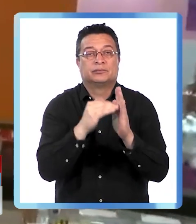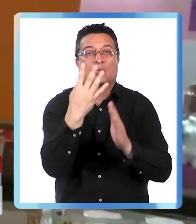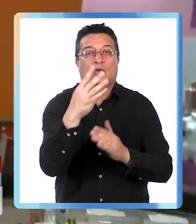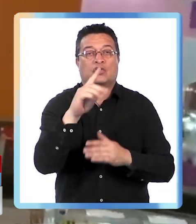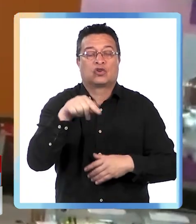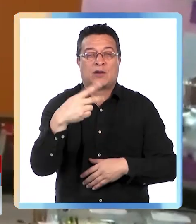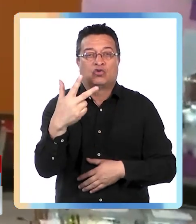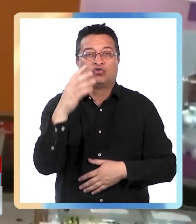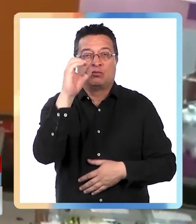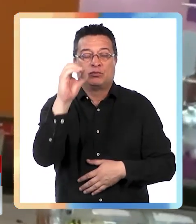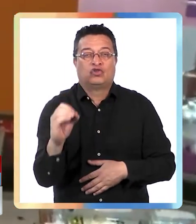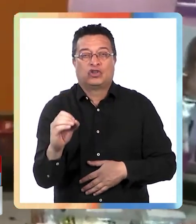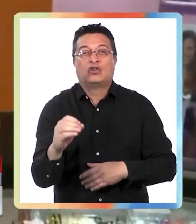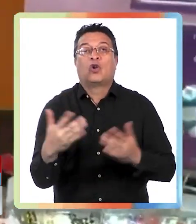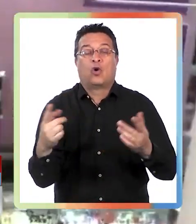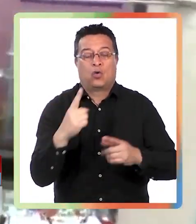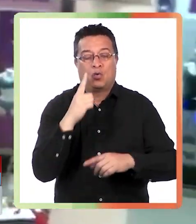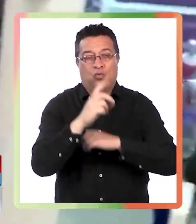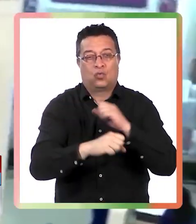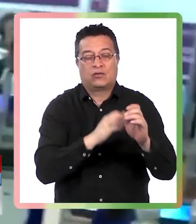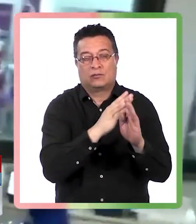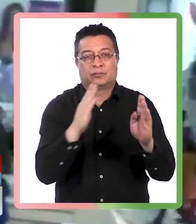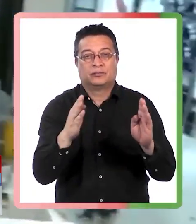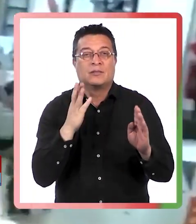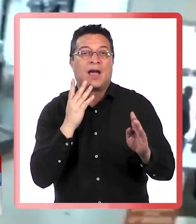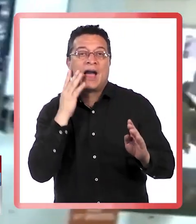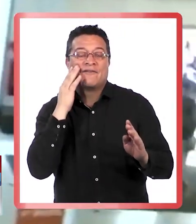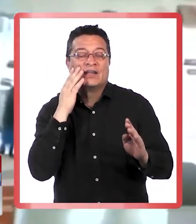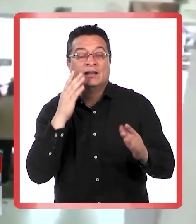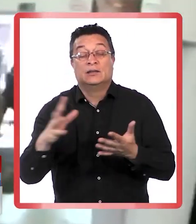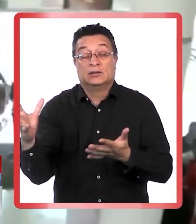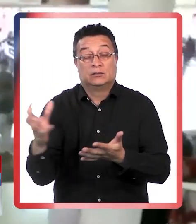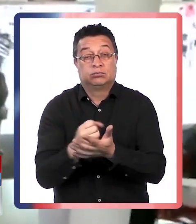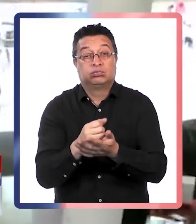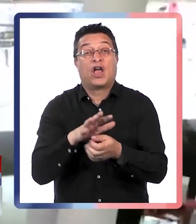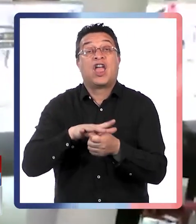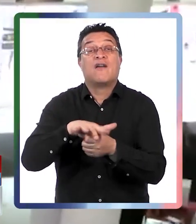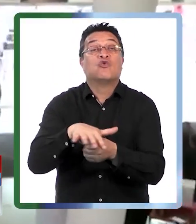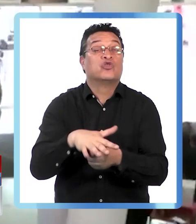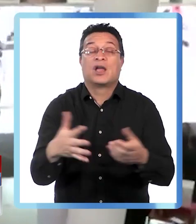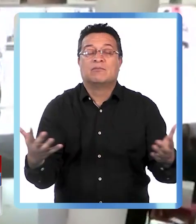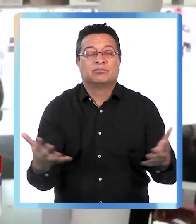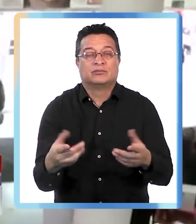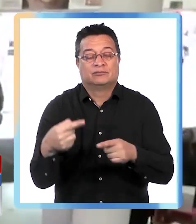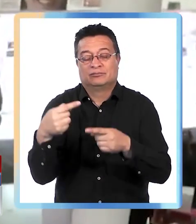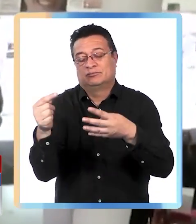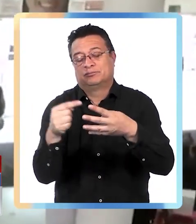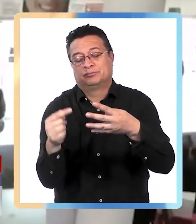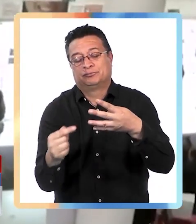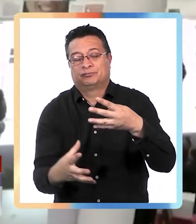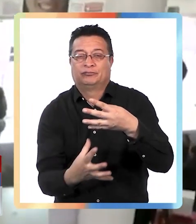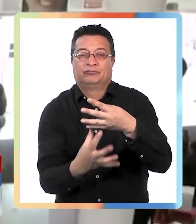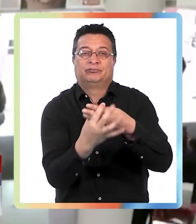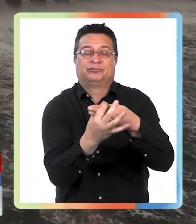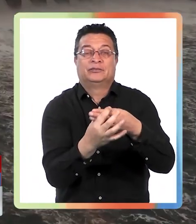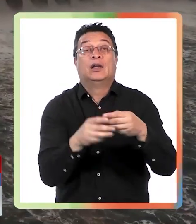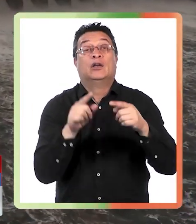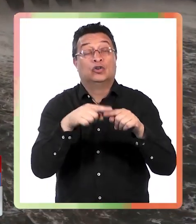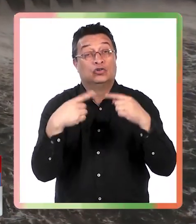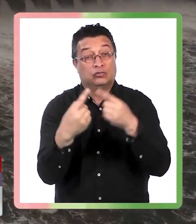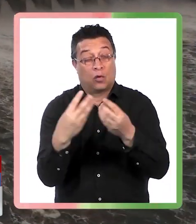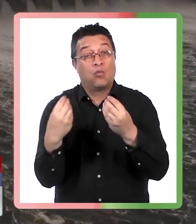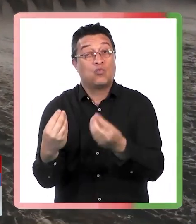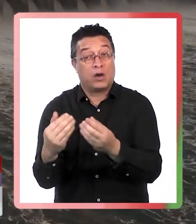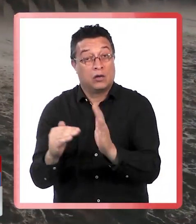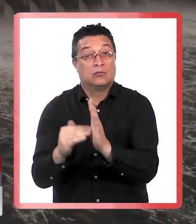en un 4,8% en términos anuales en el mes de abril, resultado incidido por todos sus componentes. En el resto de